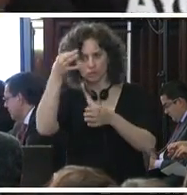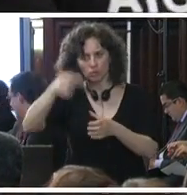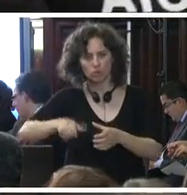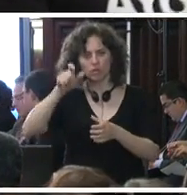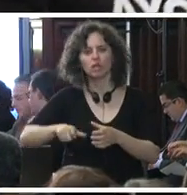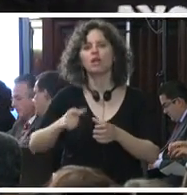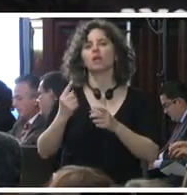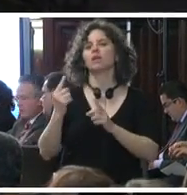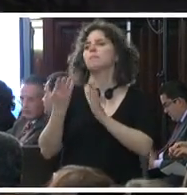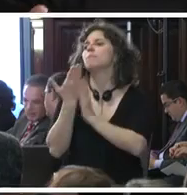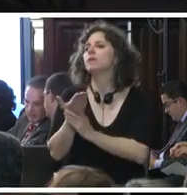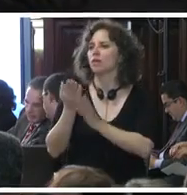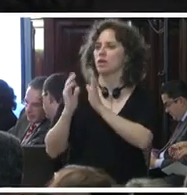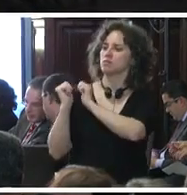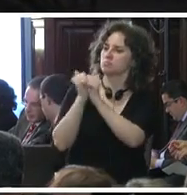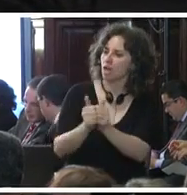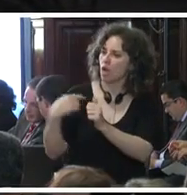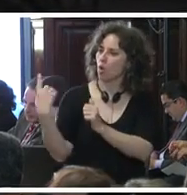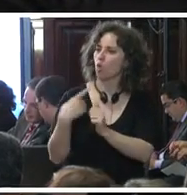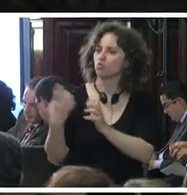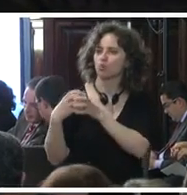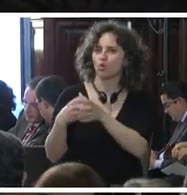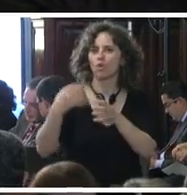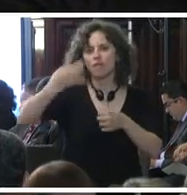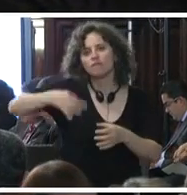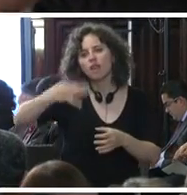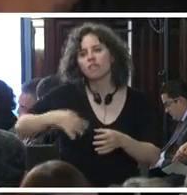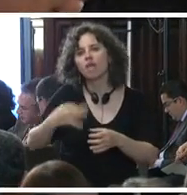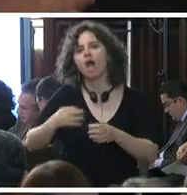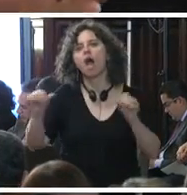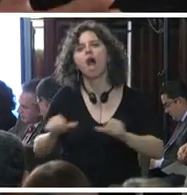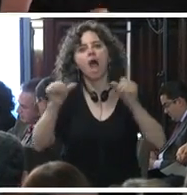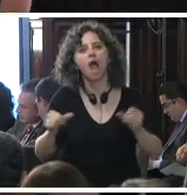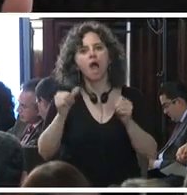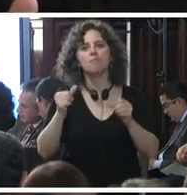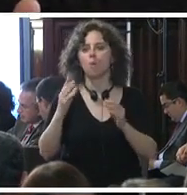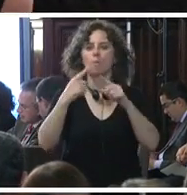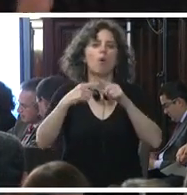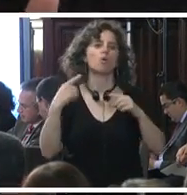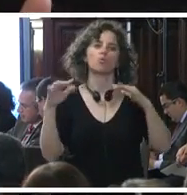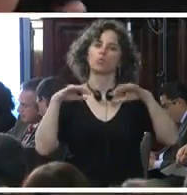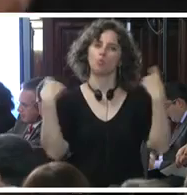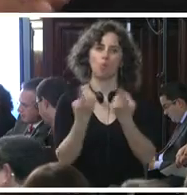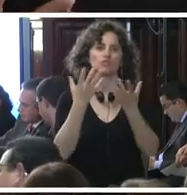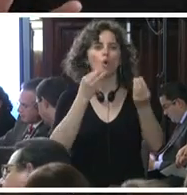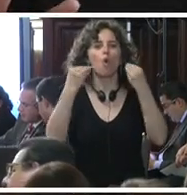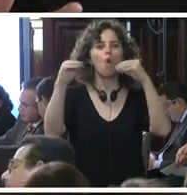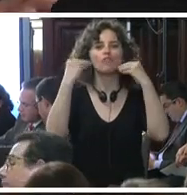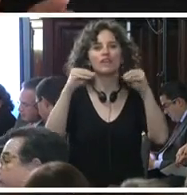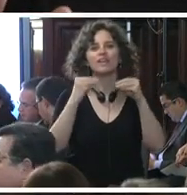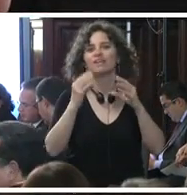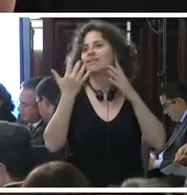pues seguir que sigan con nosotros verdad de verdad este hagámonos por nuestros jóvenes que ellos son los que están